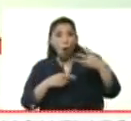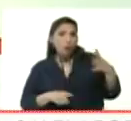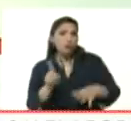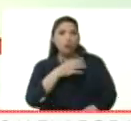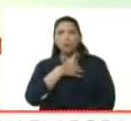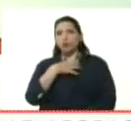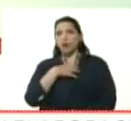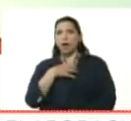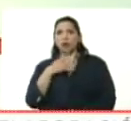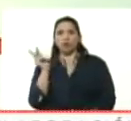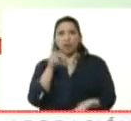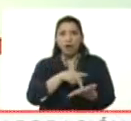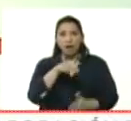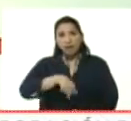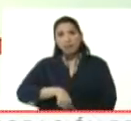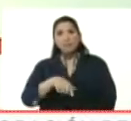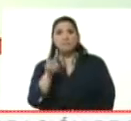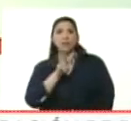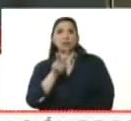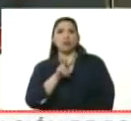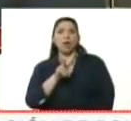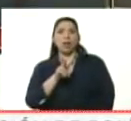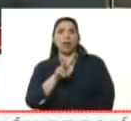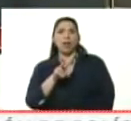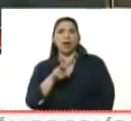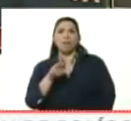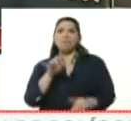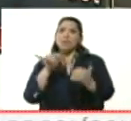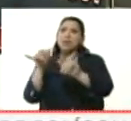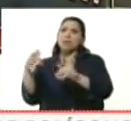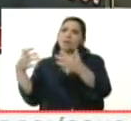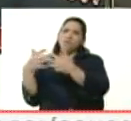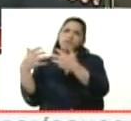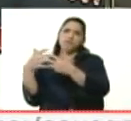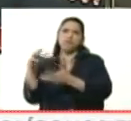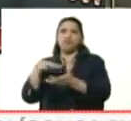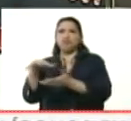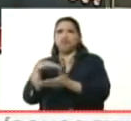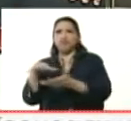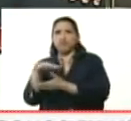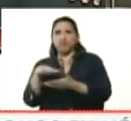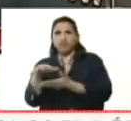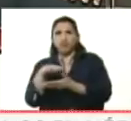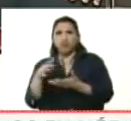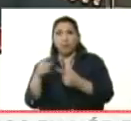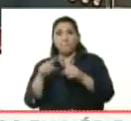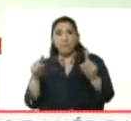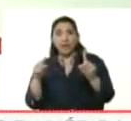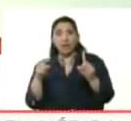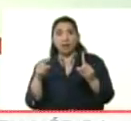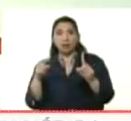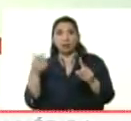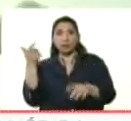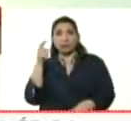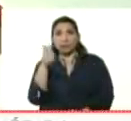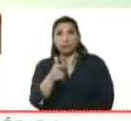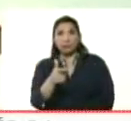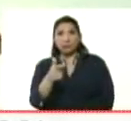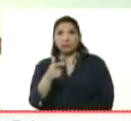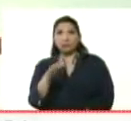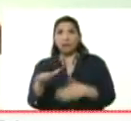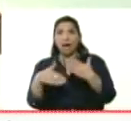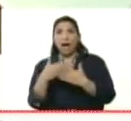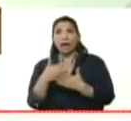saboteo. ¿Ah? Reuniones, claro, entre todos, pues. Por el saboteo que hubo en los pasajes. Creo que hasta una